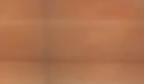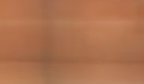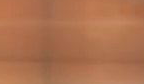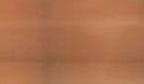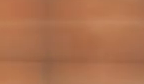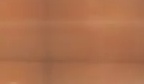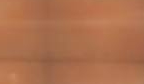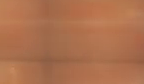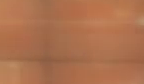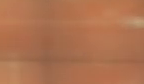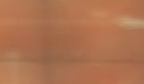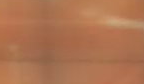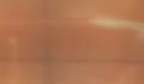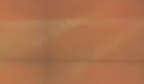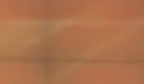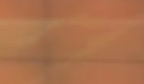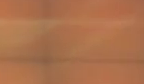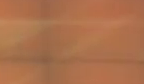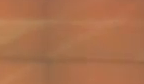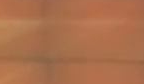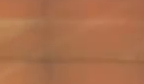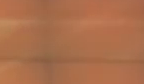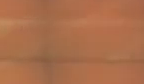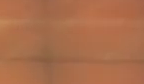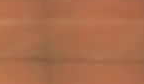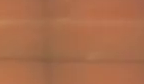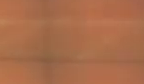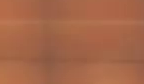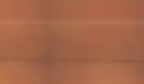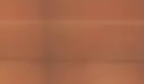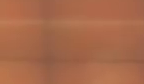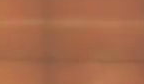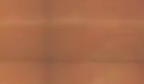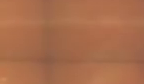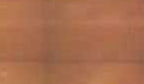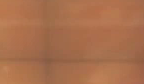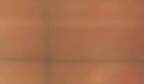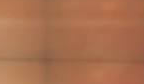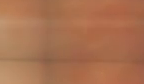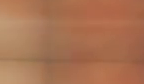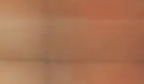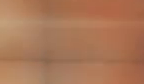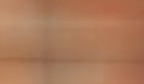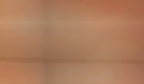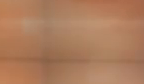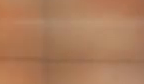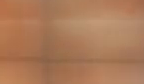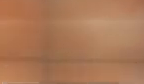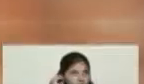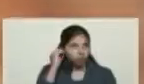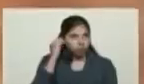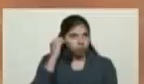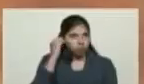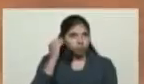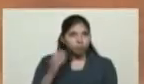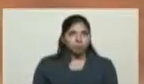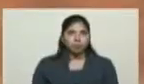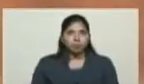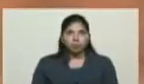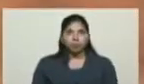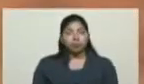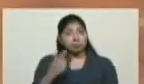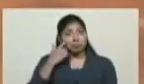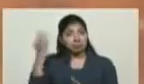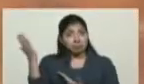De inmediato hay información en desarrollo y nos vamos en vivo a la sede del Ministerio del Poder Popular para Relaciones de Interiores, Justicia y Paz. En el lugar, nuestra